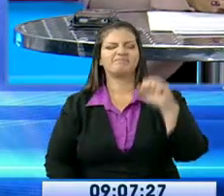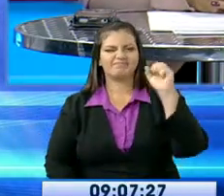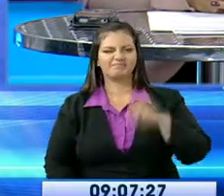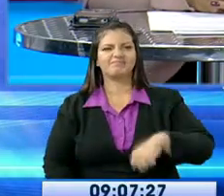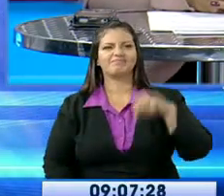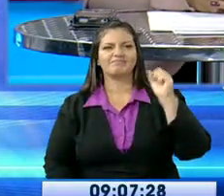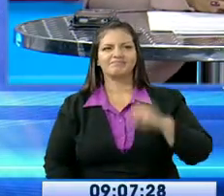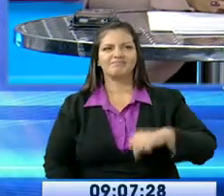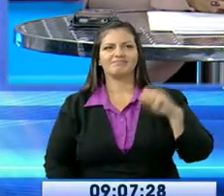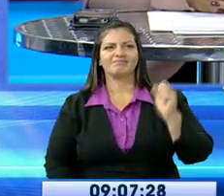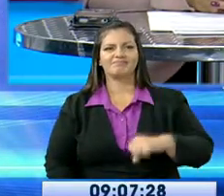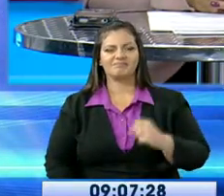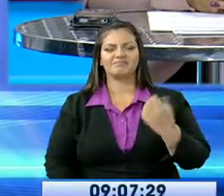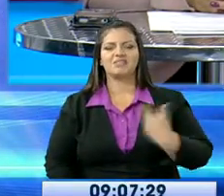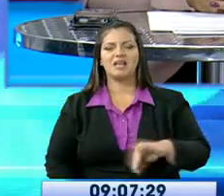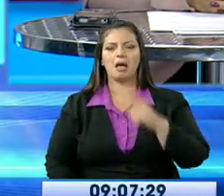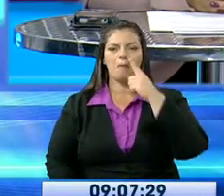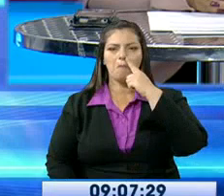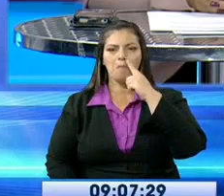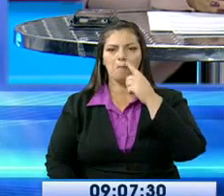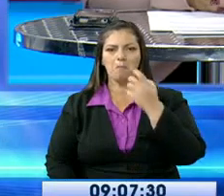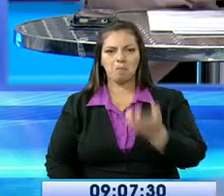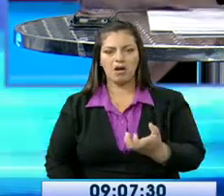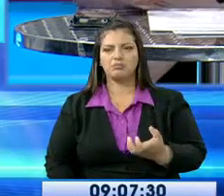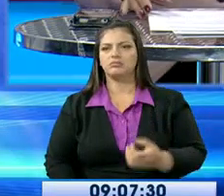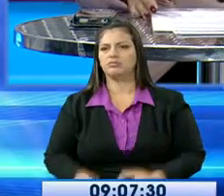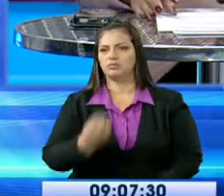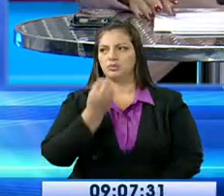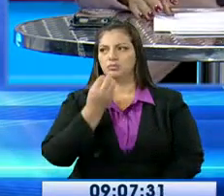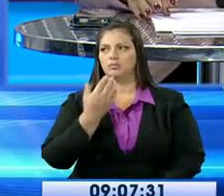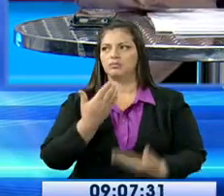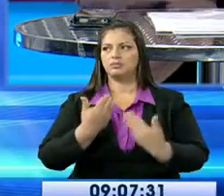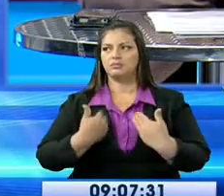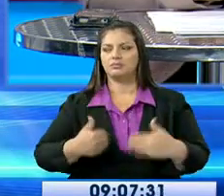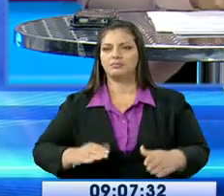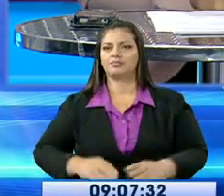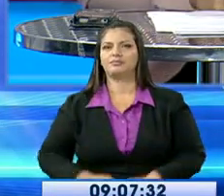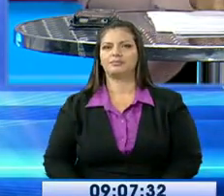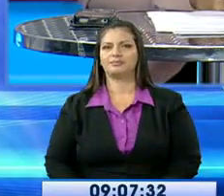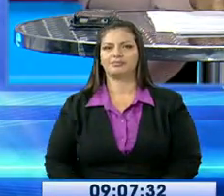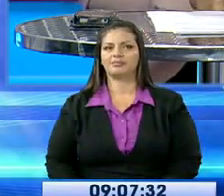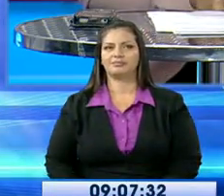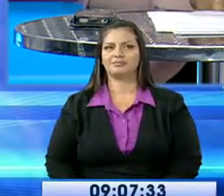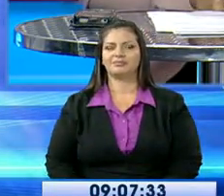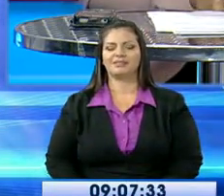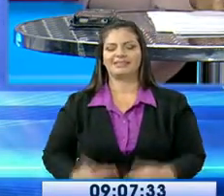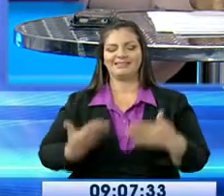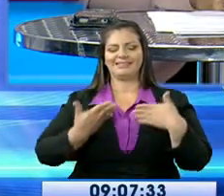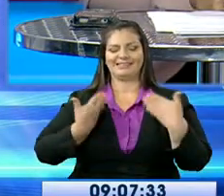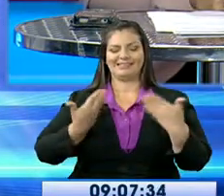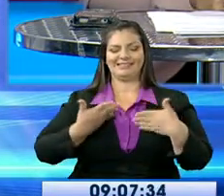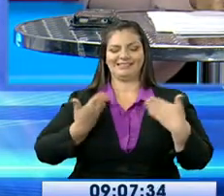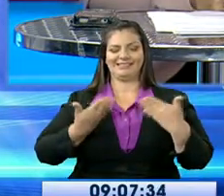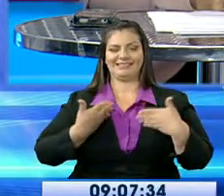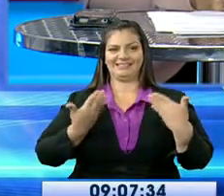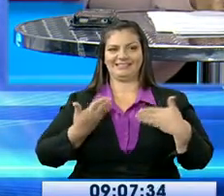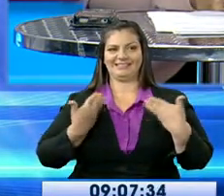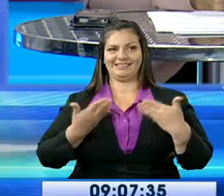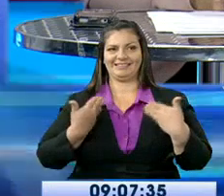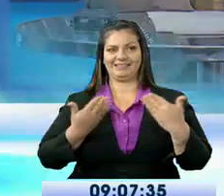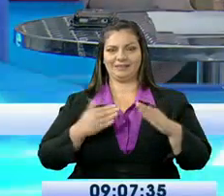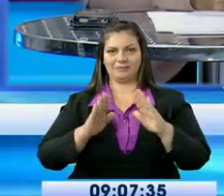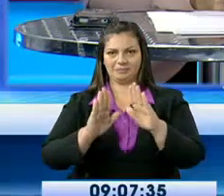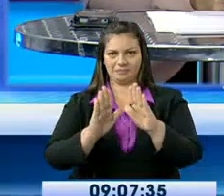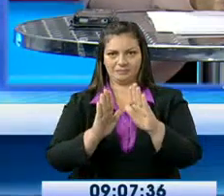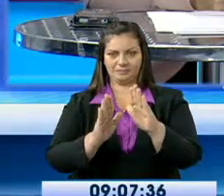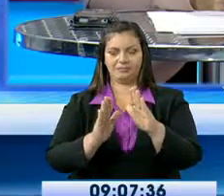morada con mi guaguita de pan. Qué bien. Eso sí, qué por rico. Eso ya estoy contento. Por cierto, paréntesis, quiero pedir una